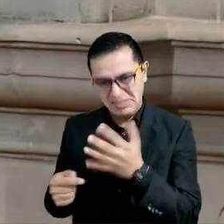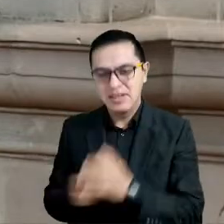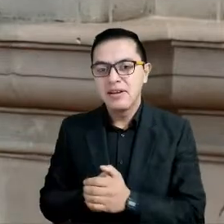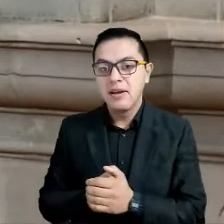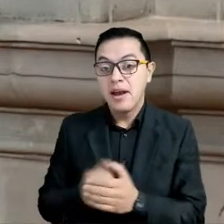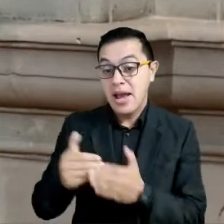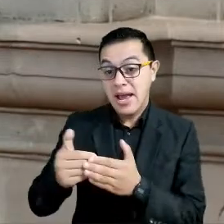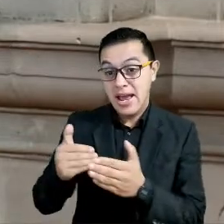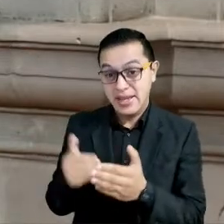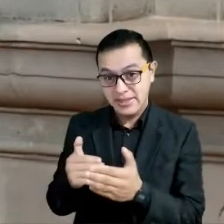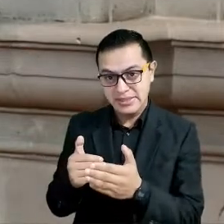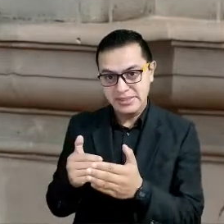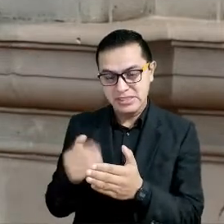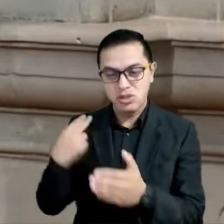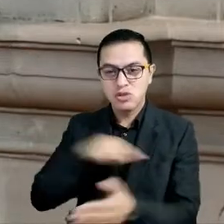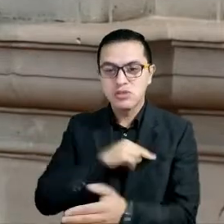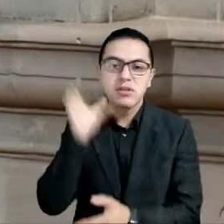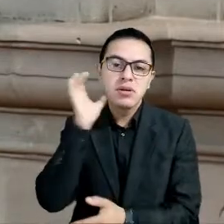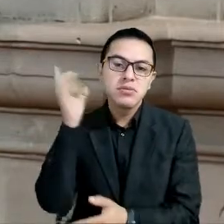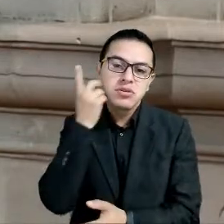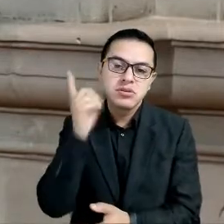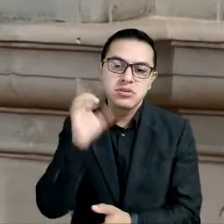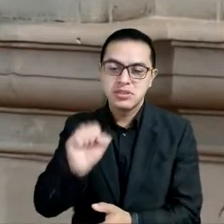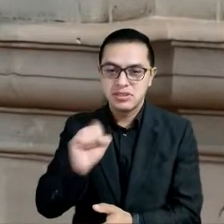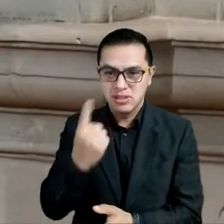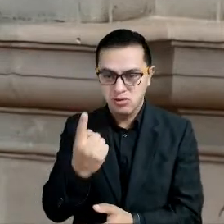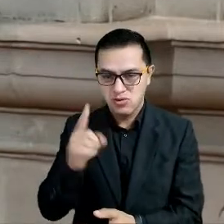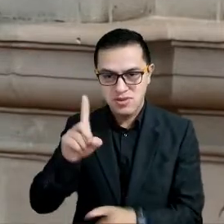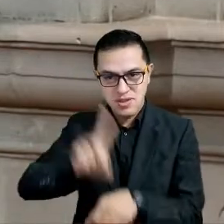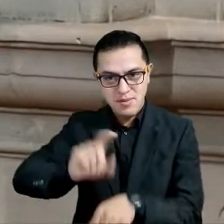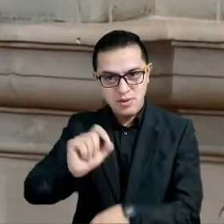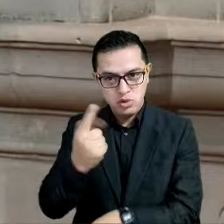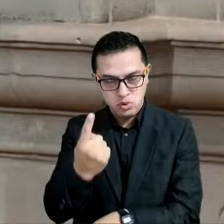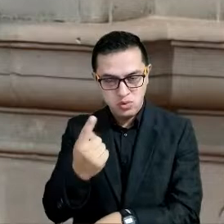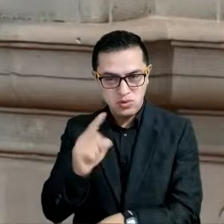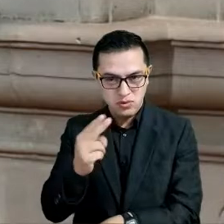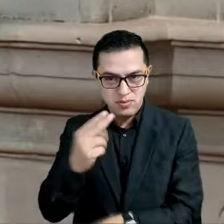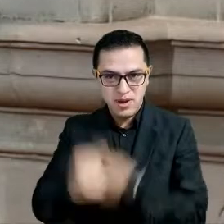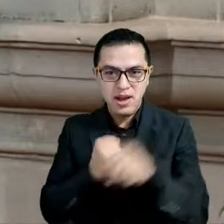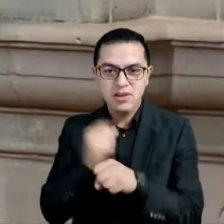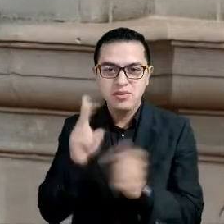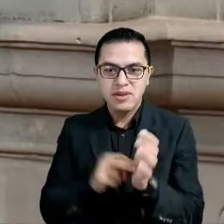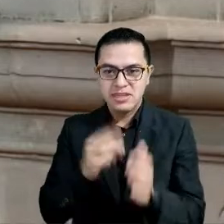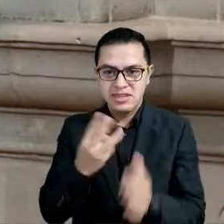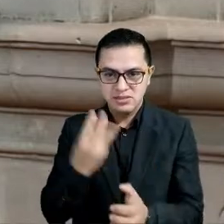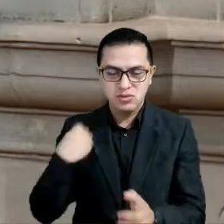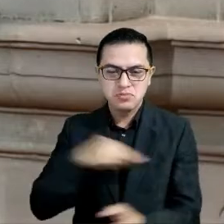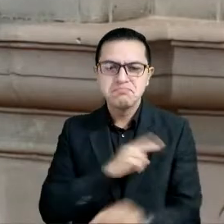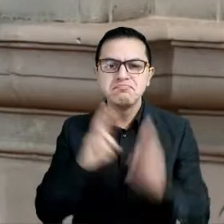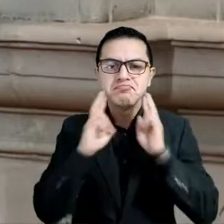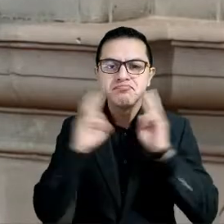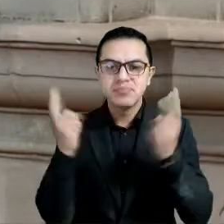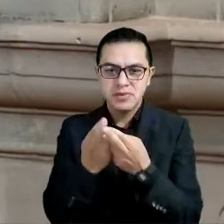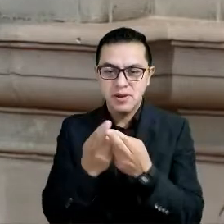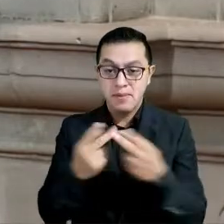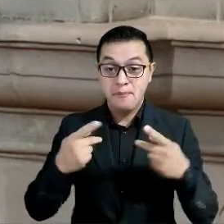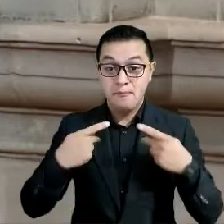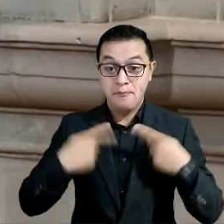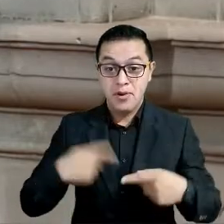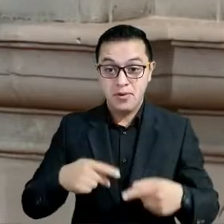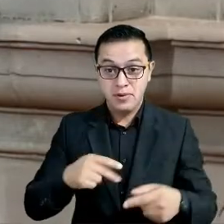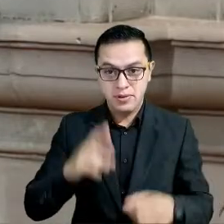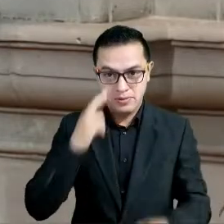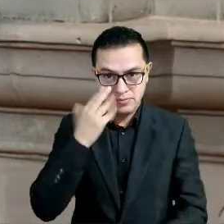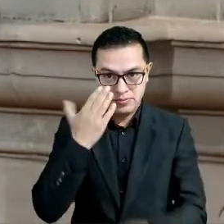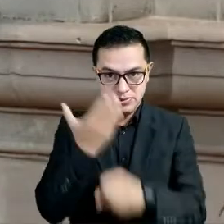legislatura celebrada el día 21 de noviembre de 2023, la persona titular del Ejecutivo